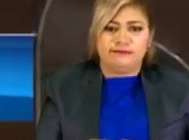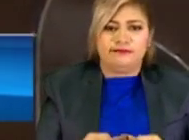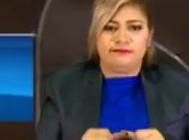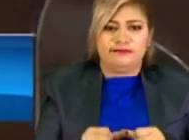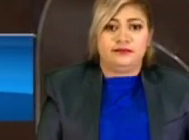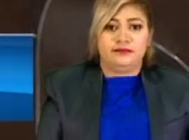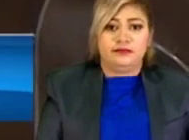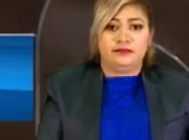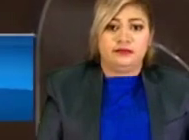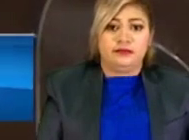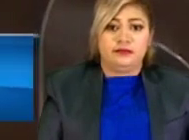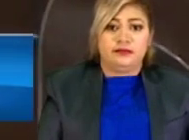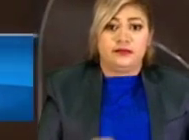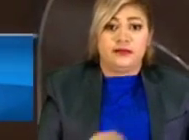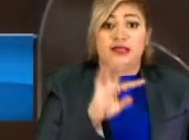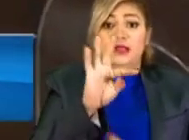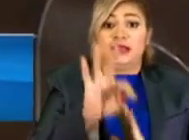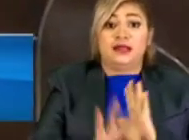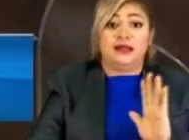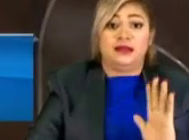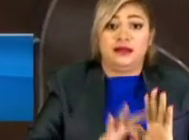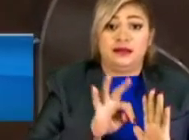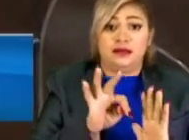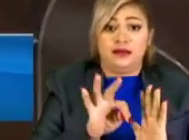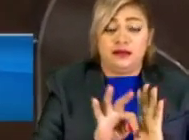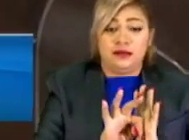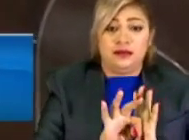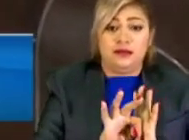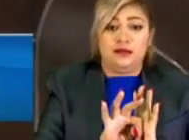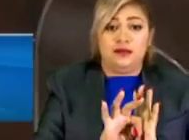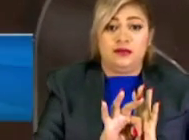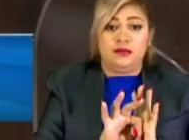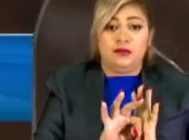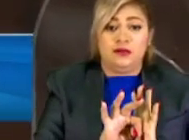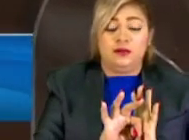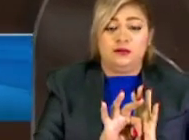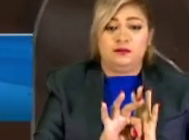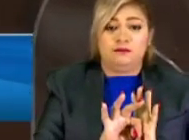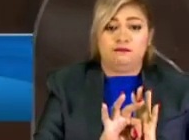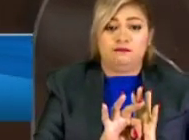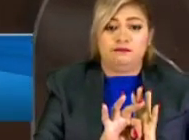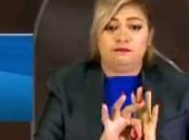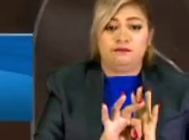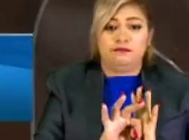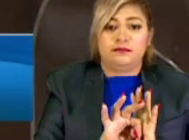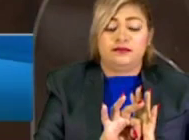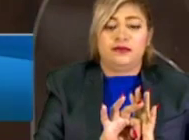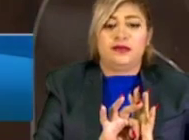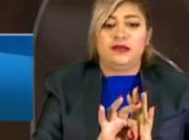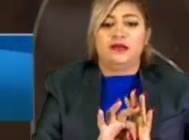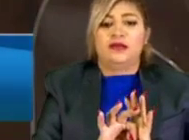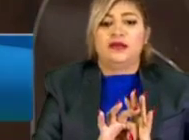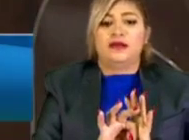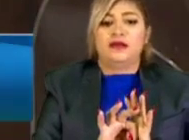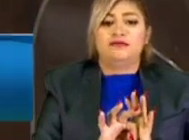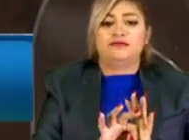Durante ese tiempo, si bien tuvimos que ajustar nuestro plan de acción debido a las